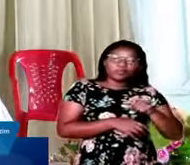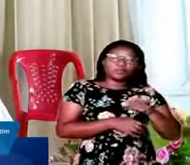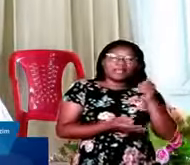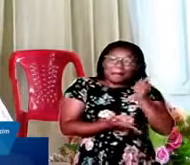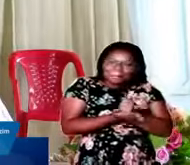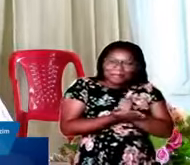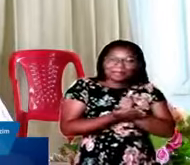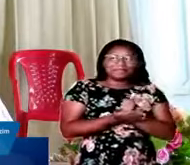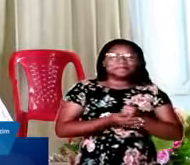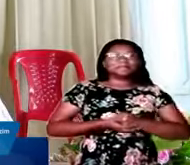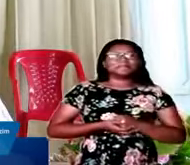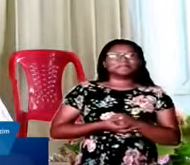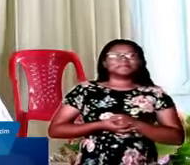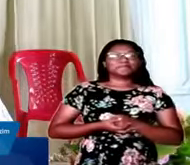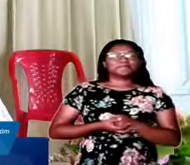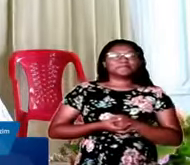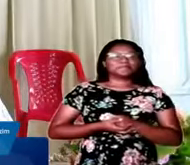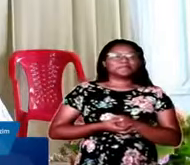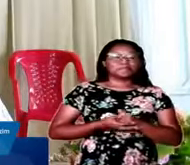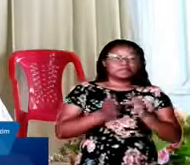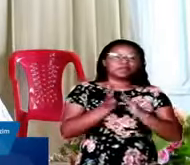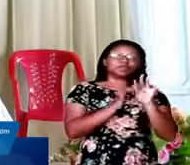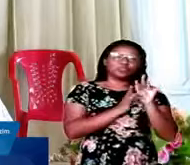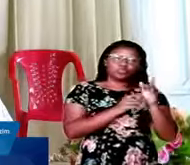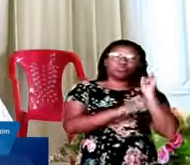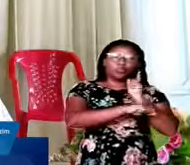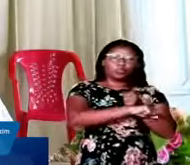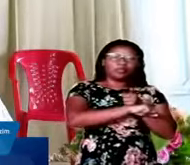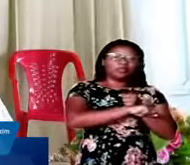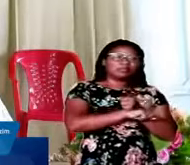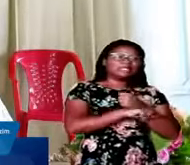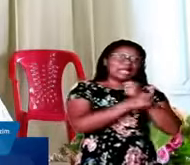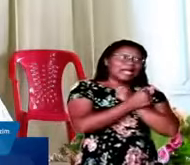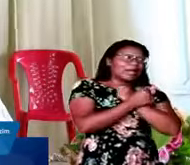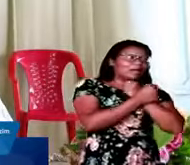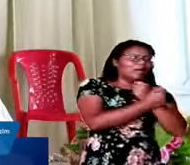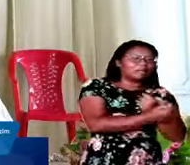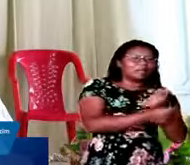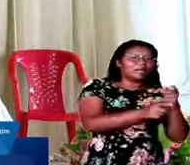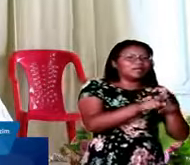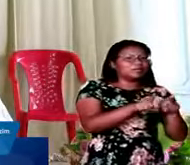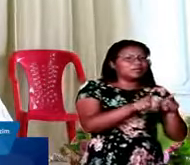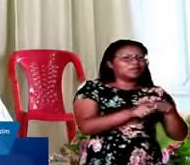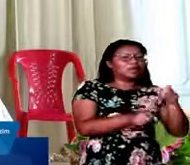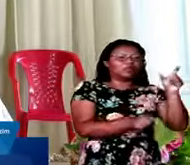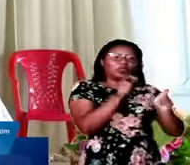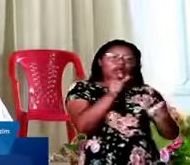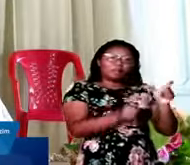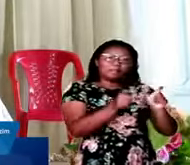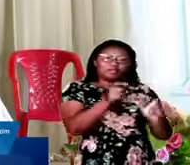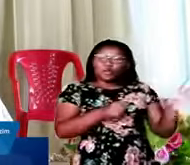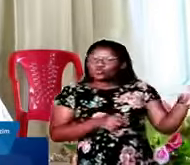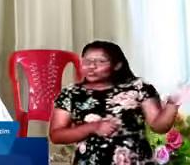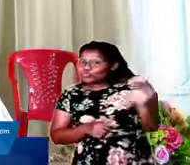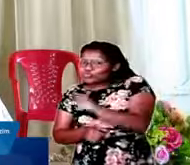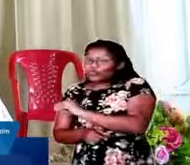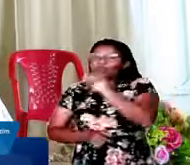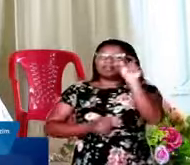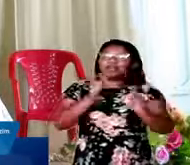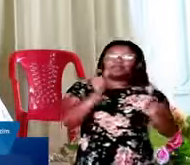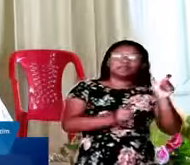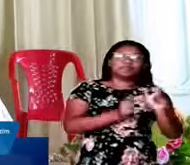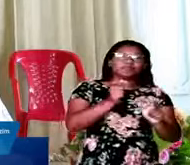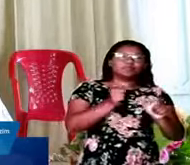Amén. No solo amar a Dios, amar al prójimo. Todo ser humano